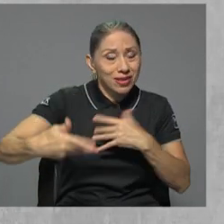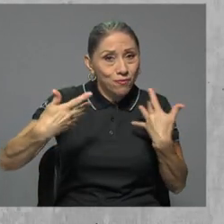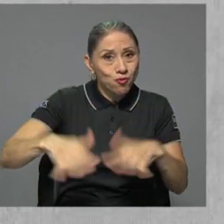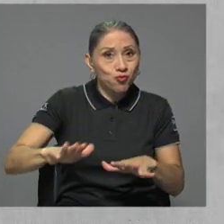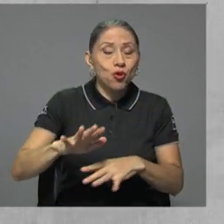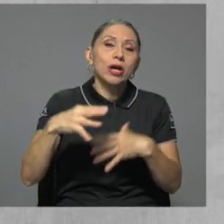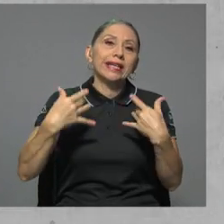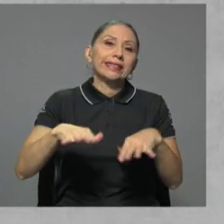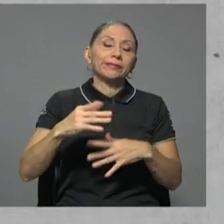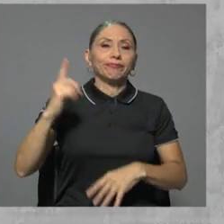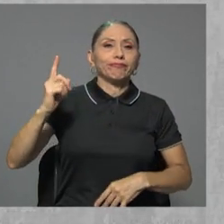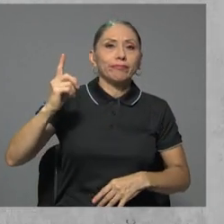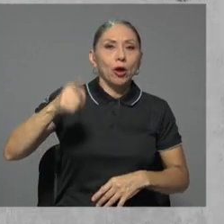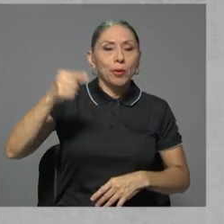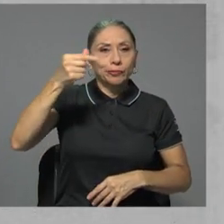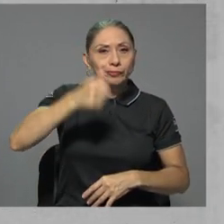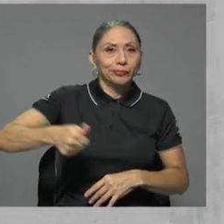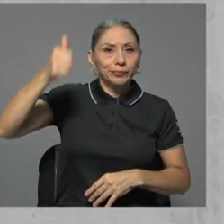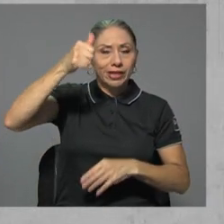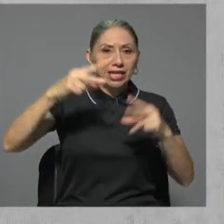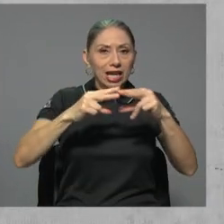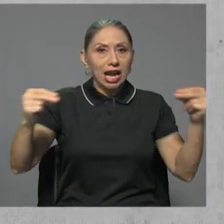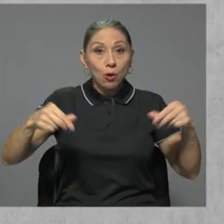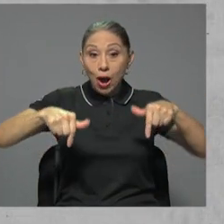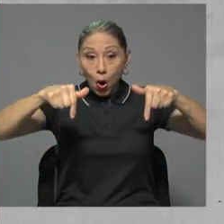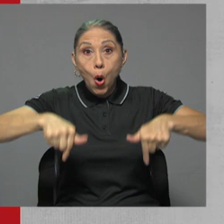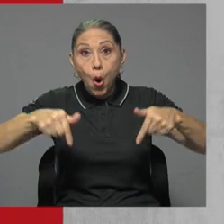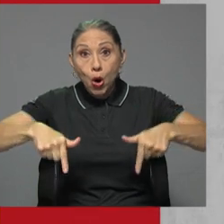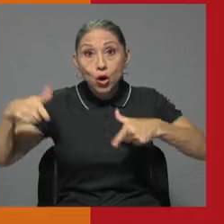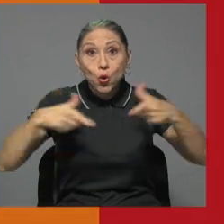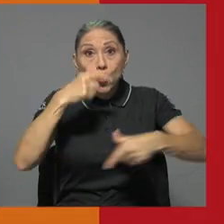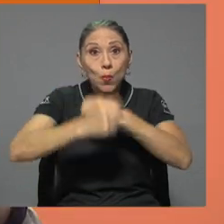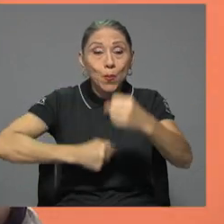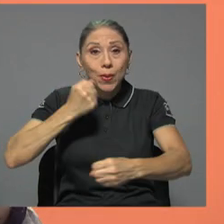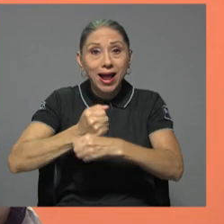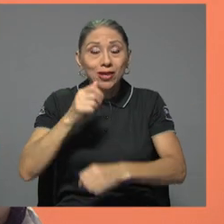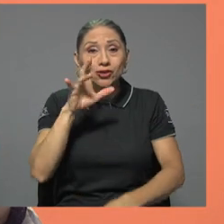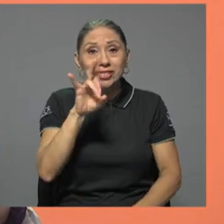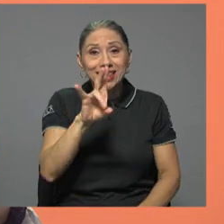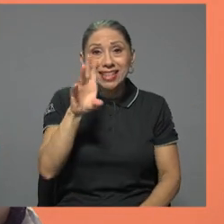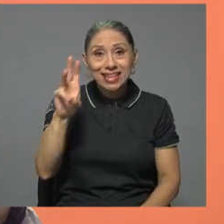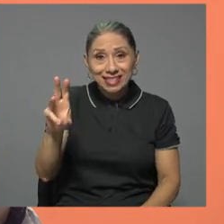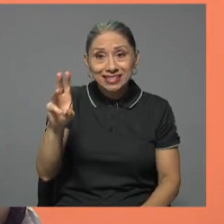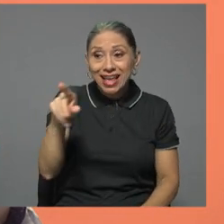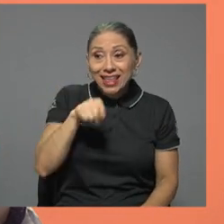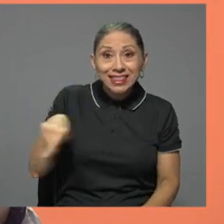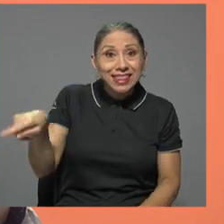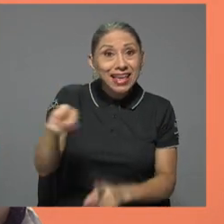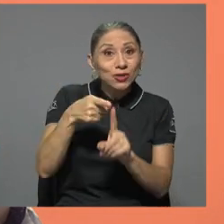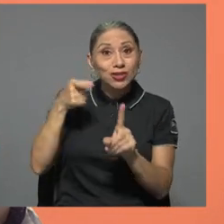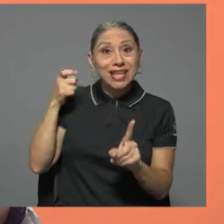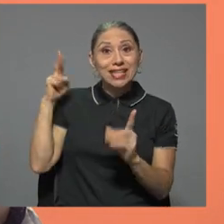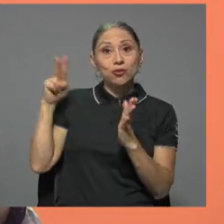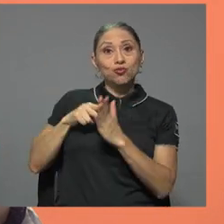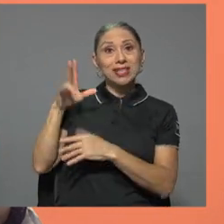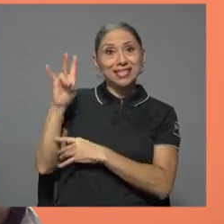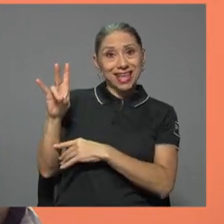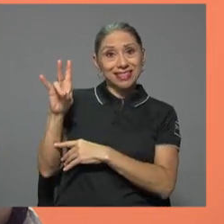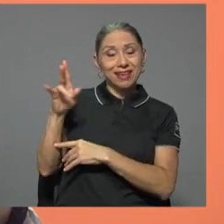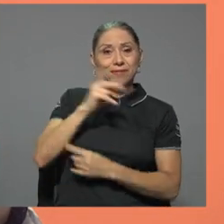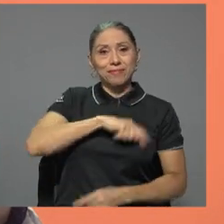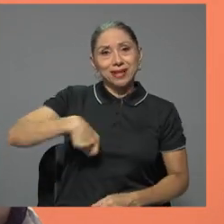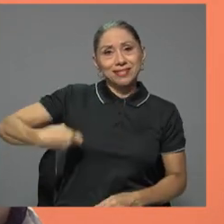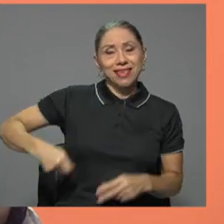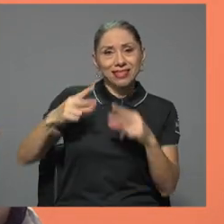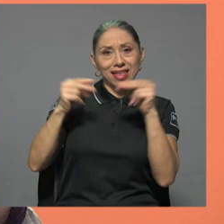manera hoy cumple hoy justamente cumple 76 años y de esos como decimos ya ha pasado del 2007 como presidente de nicaragua y en